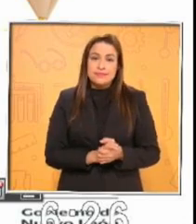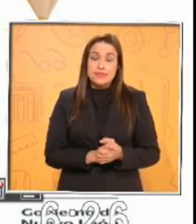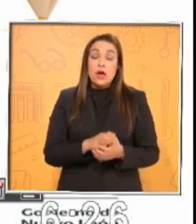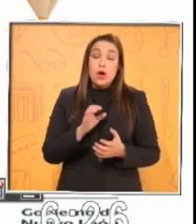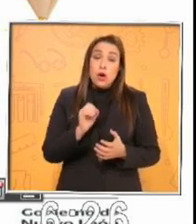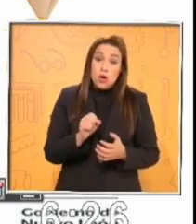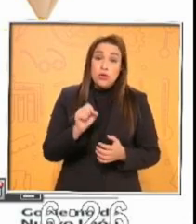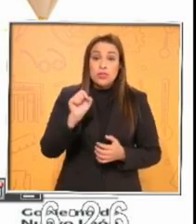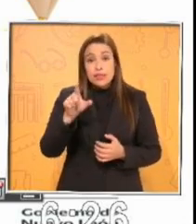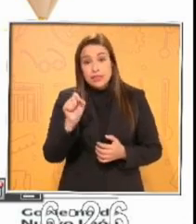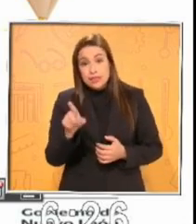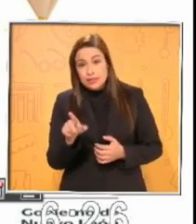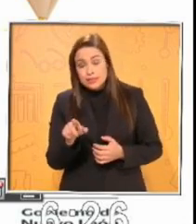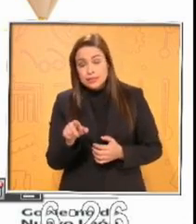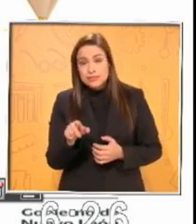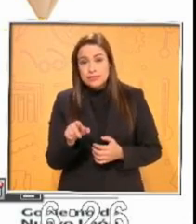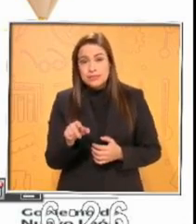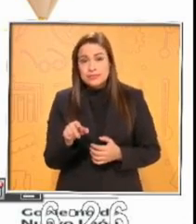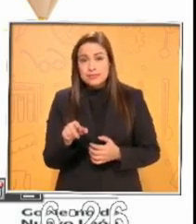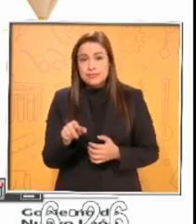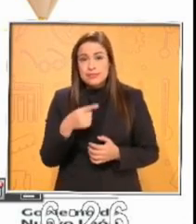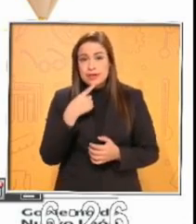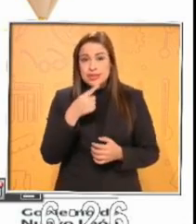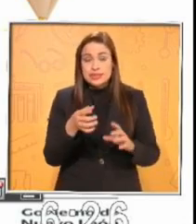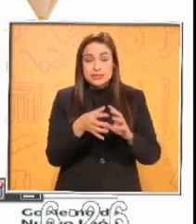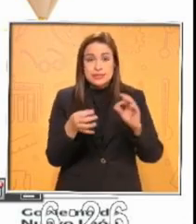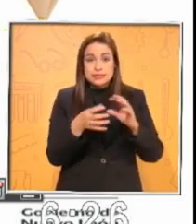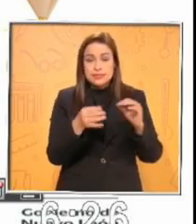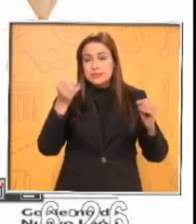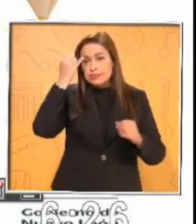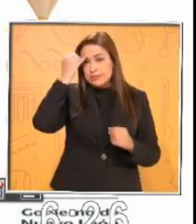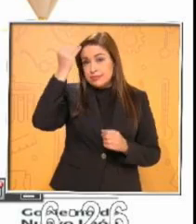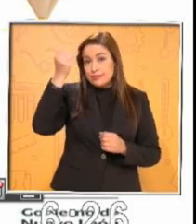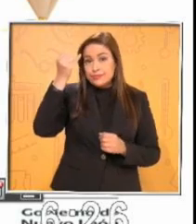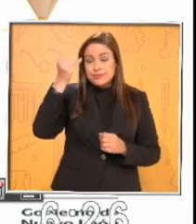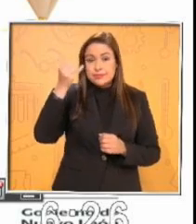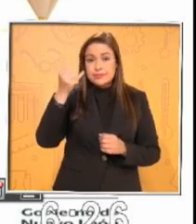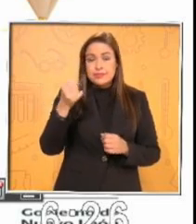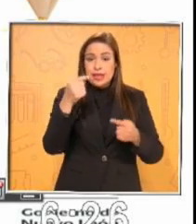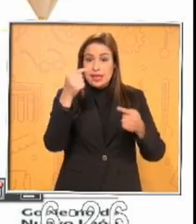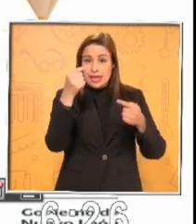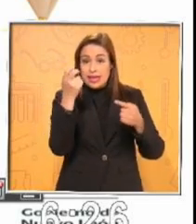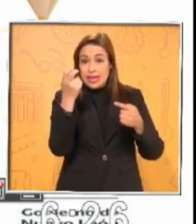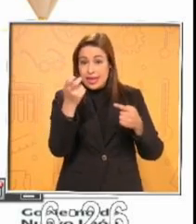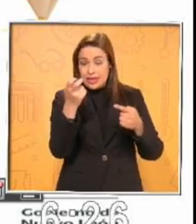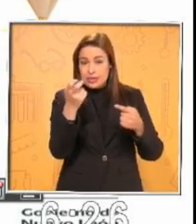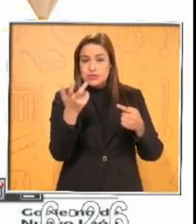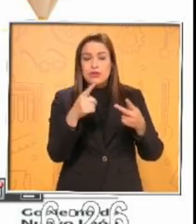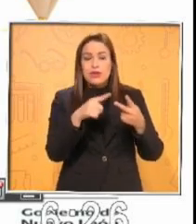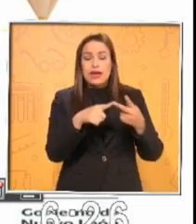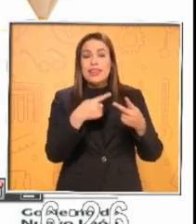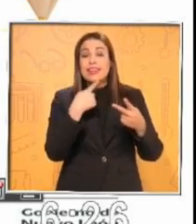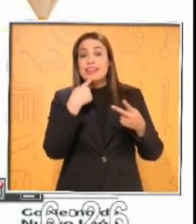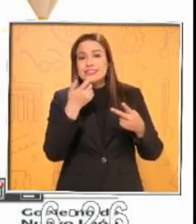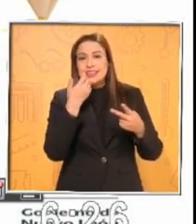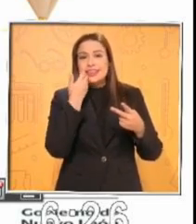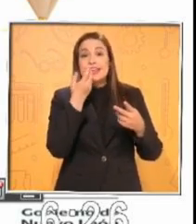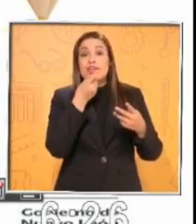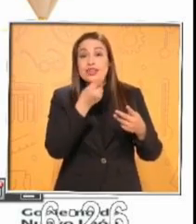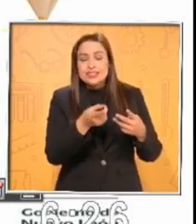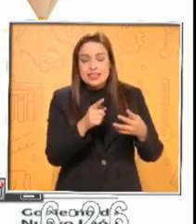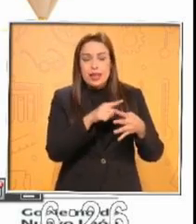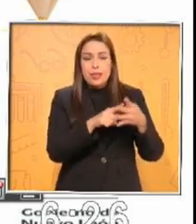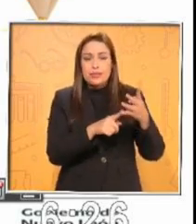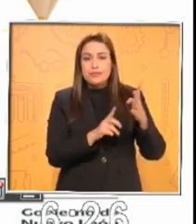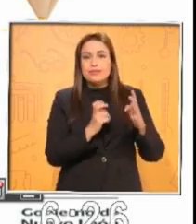o también tal es el caso, para explicar una idea, esto es decir, etcétera. Tómele una foto,